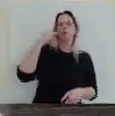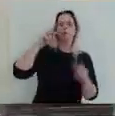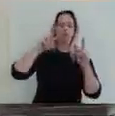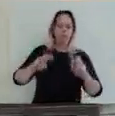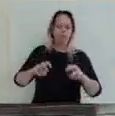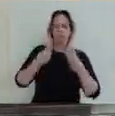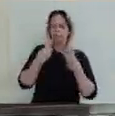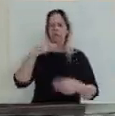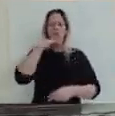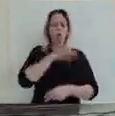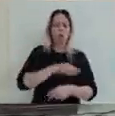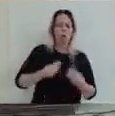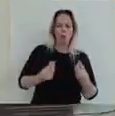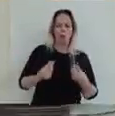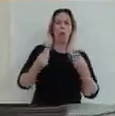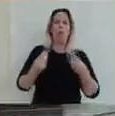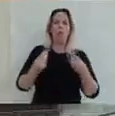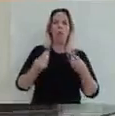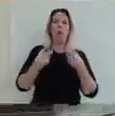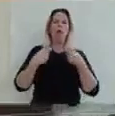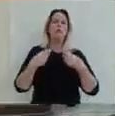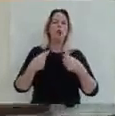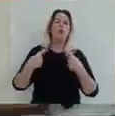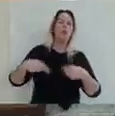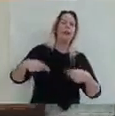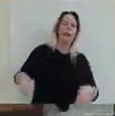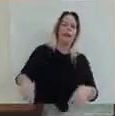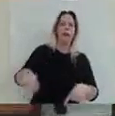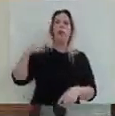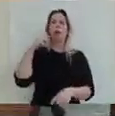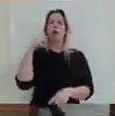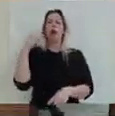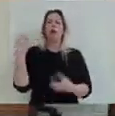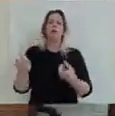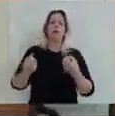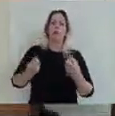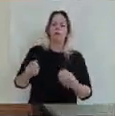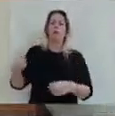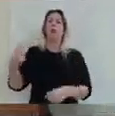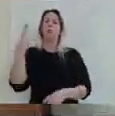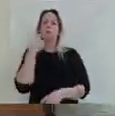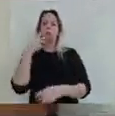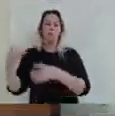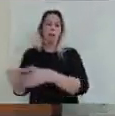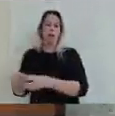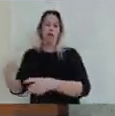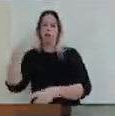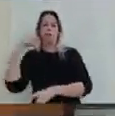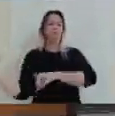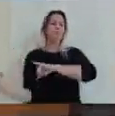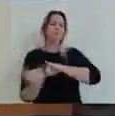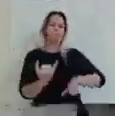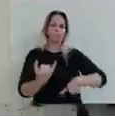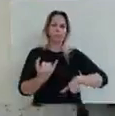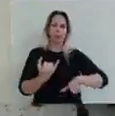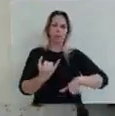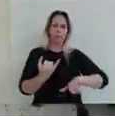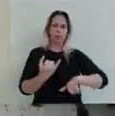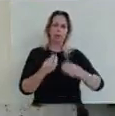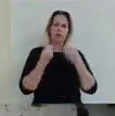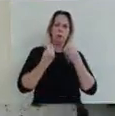con lo originariamente presupuestado, que resulta menester contar de manera urgente con la información solicitada para el análisis del balance